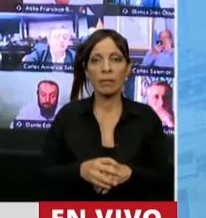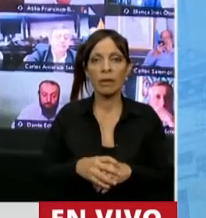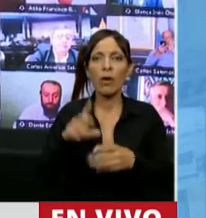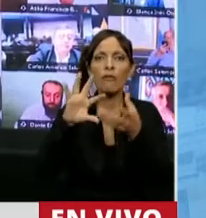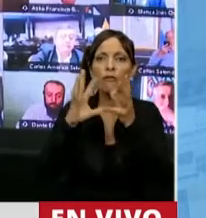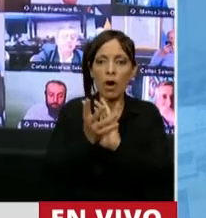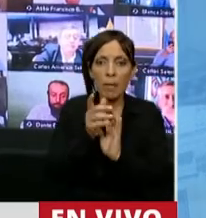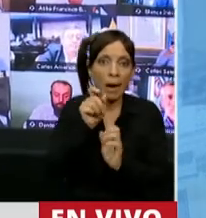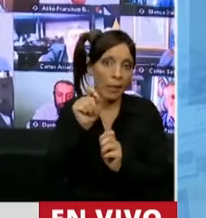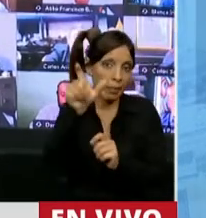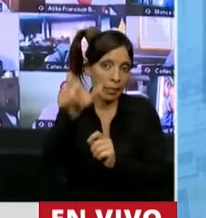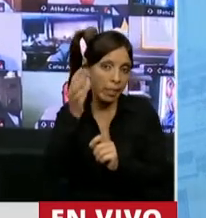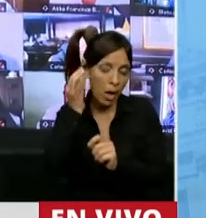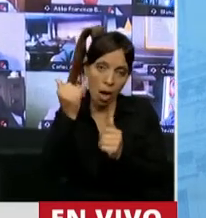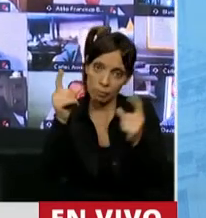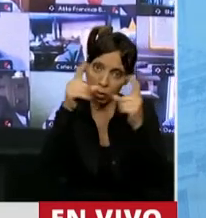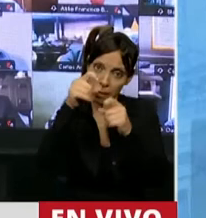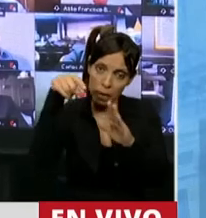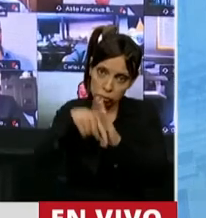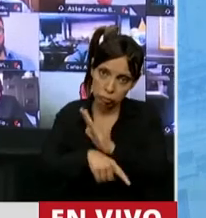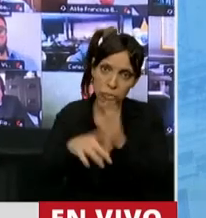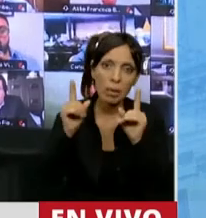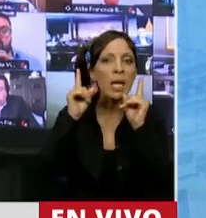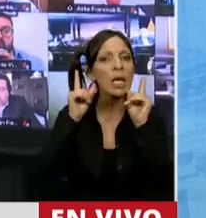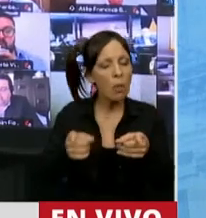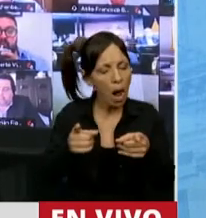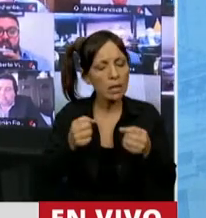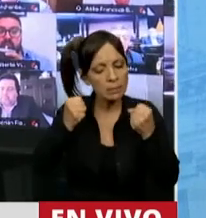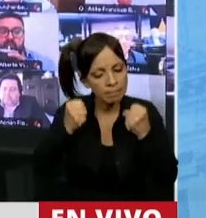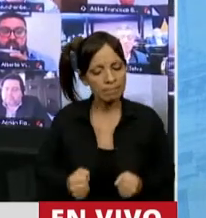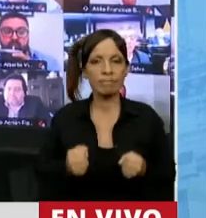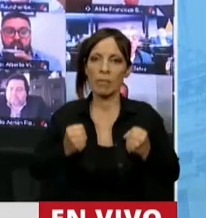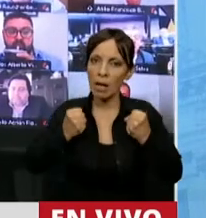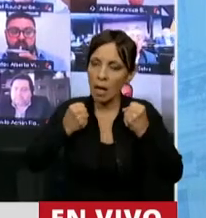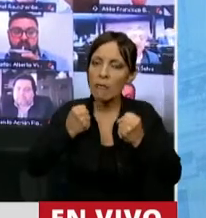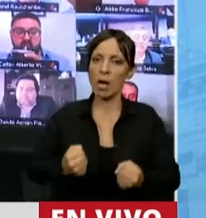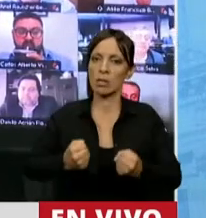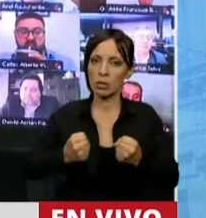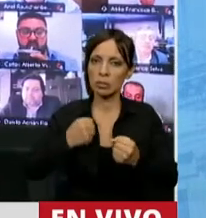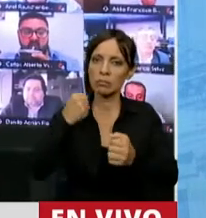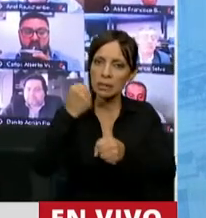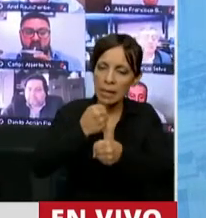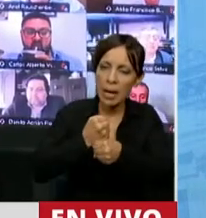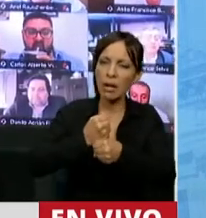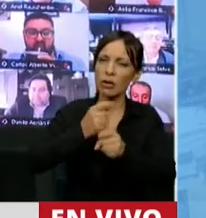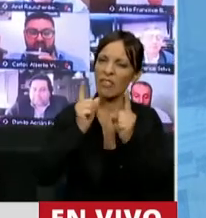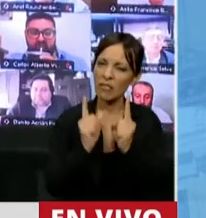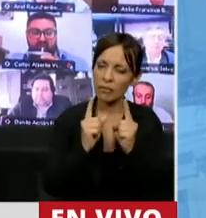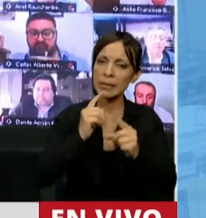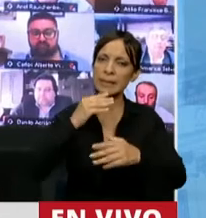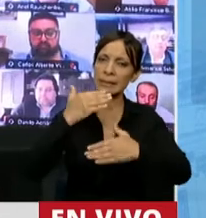unas dificultades tan grandes hayan apostado al esfuerzo, hayan apostado al trabajo, hayan